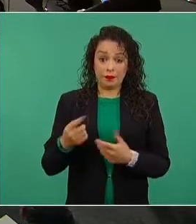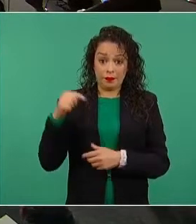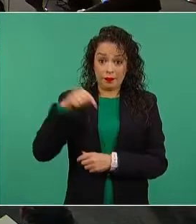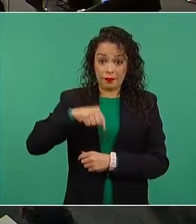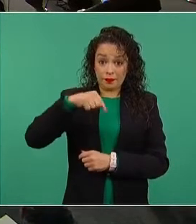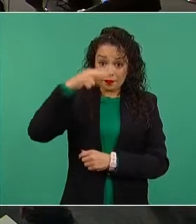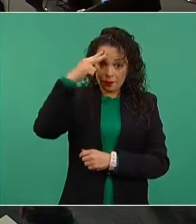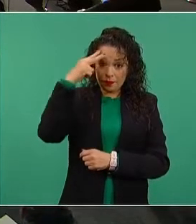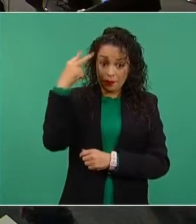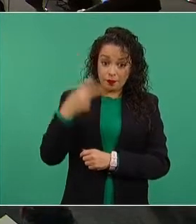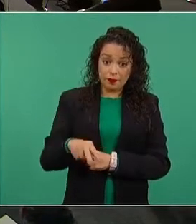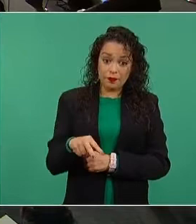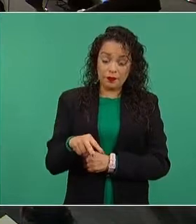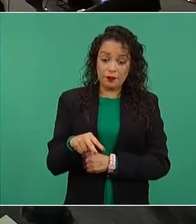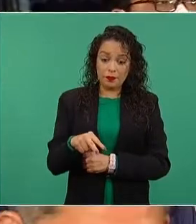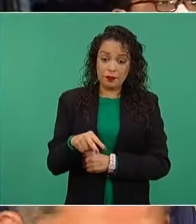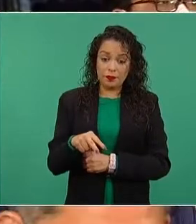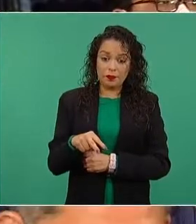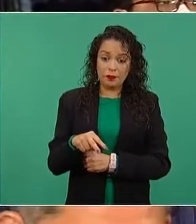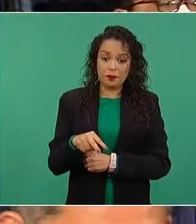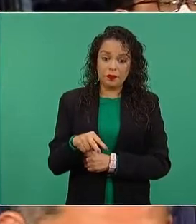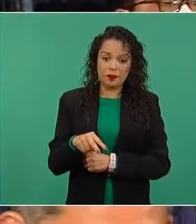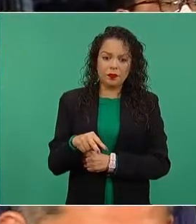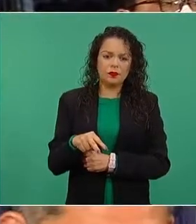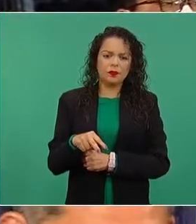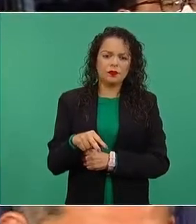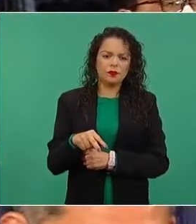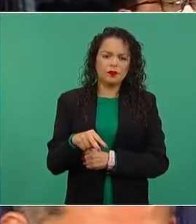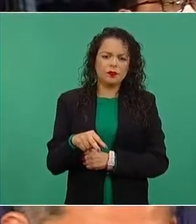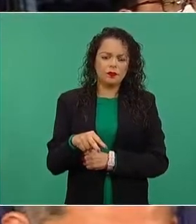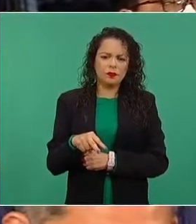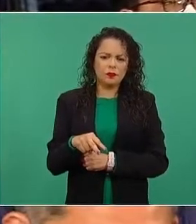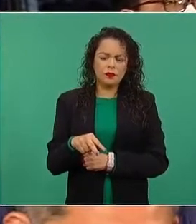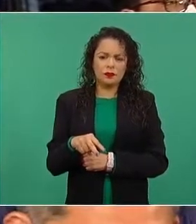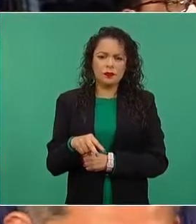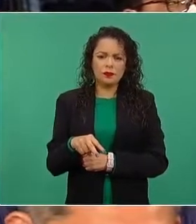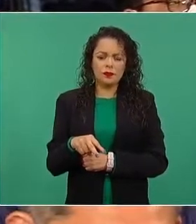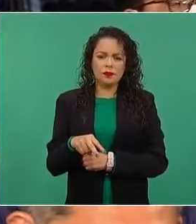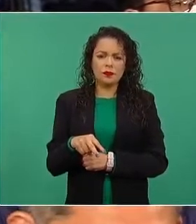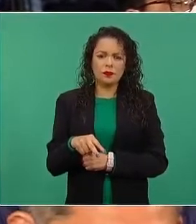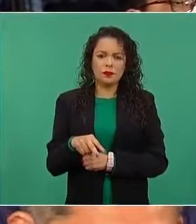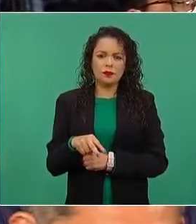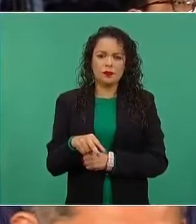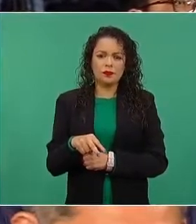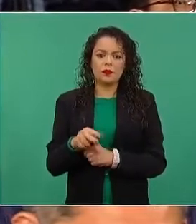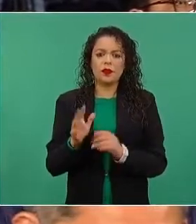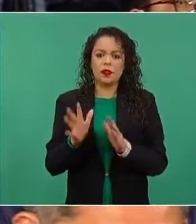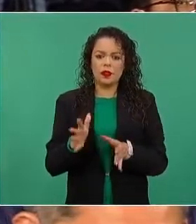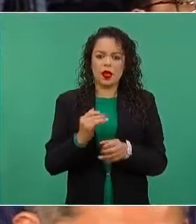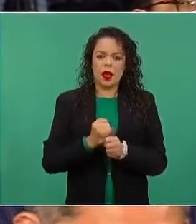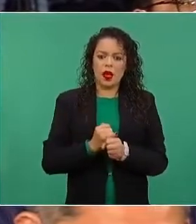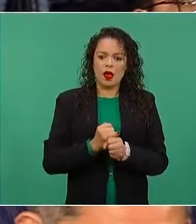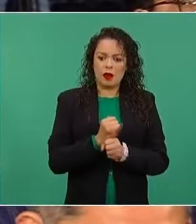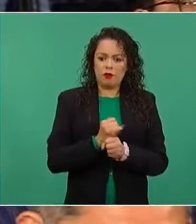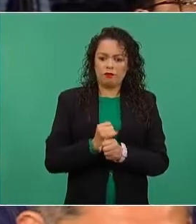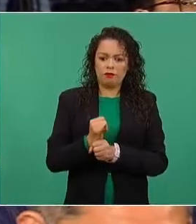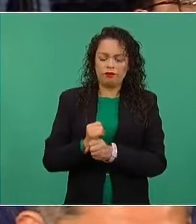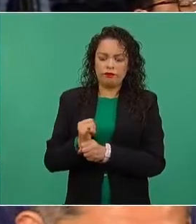México, según estamos investigando en SDP,